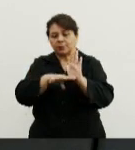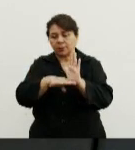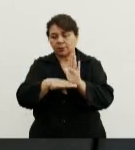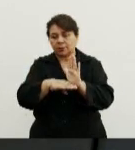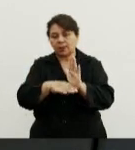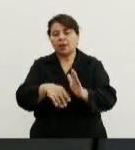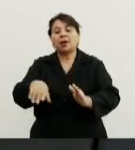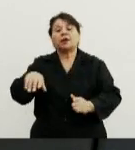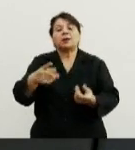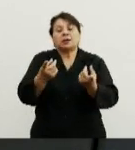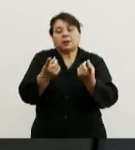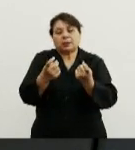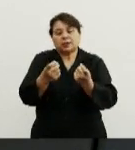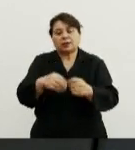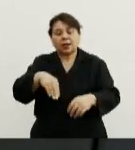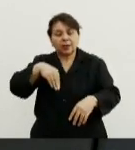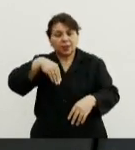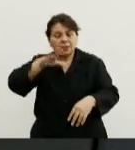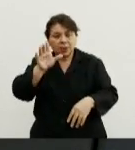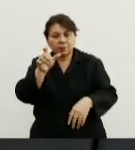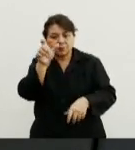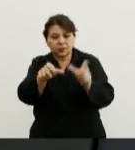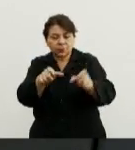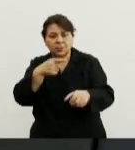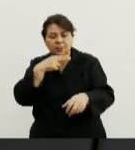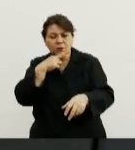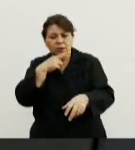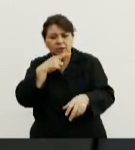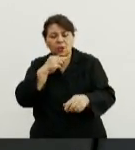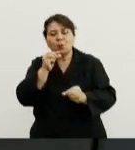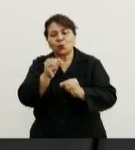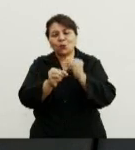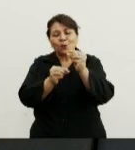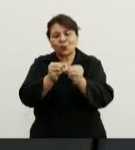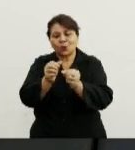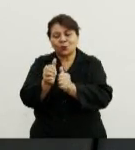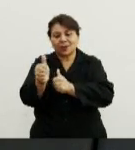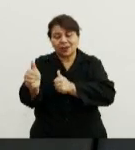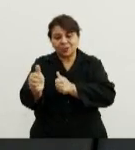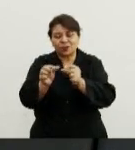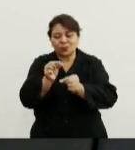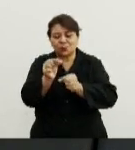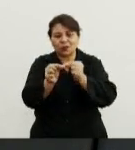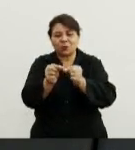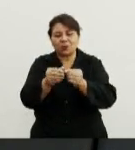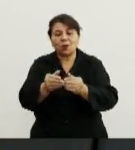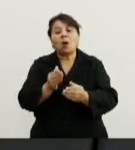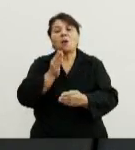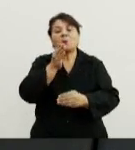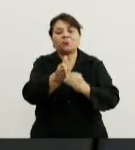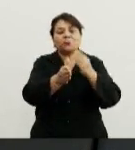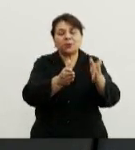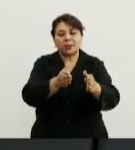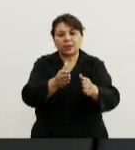requerirá que más sanjuaninos vayan saliendo del aislamiento preventivo y es aquí donde quisiera